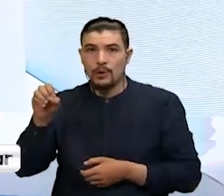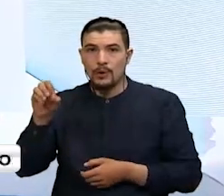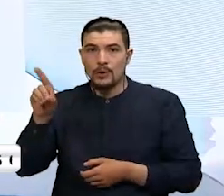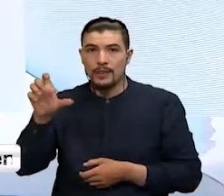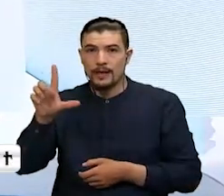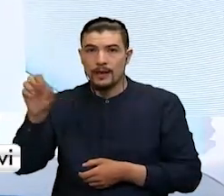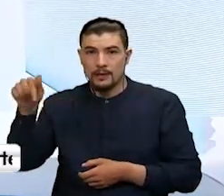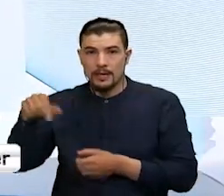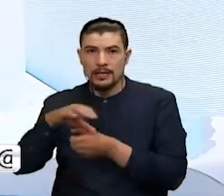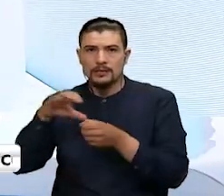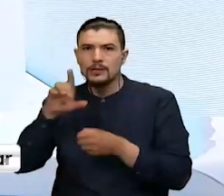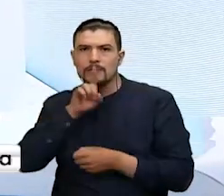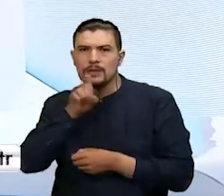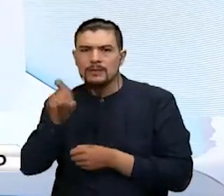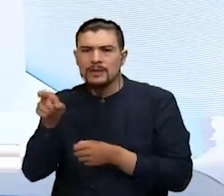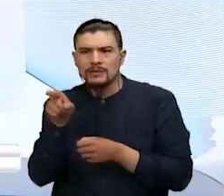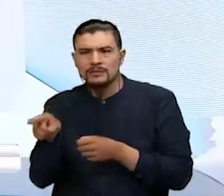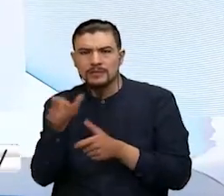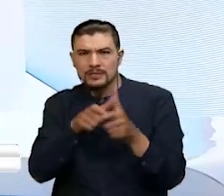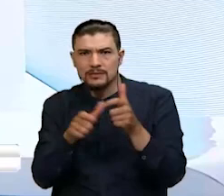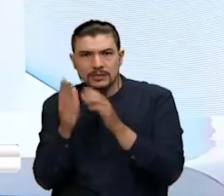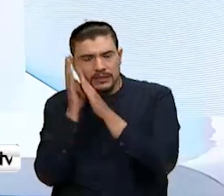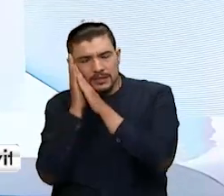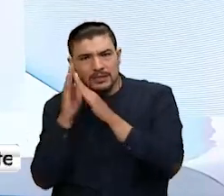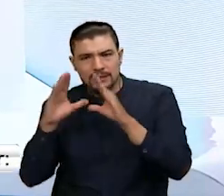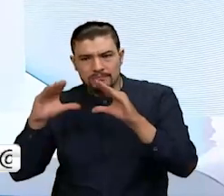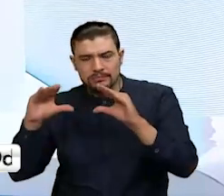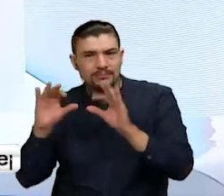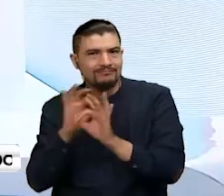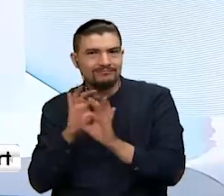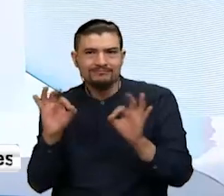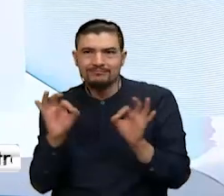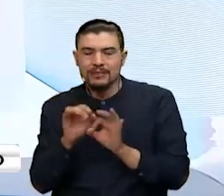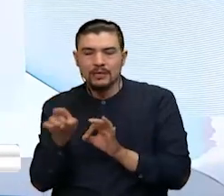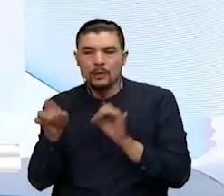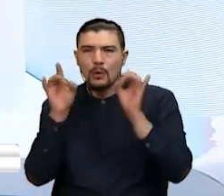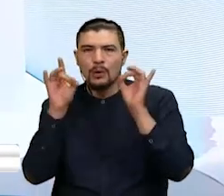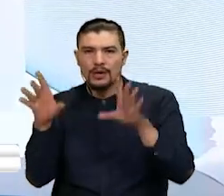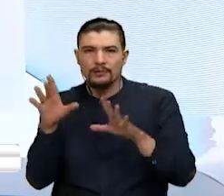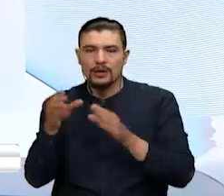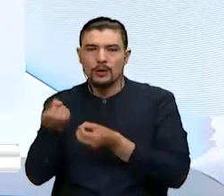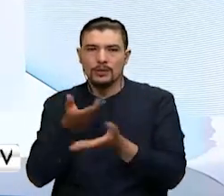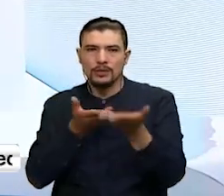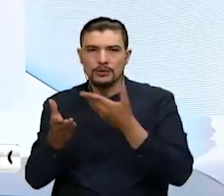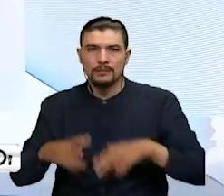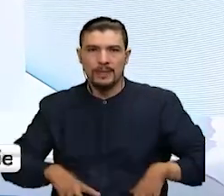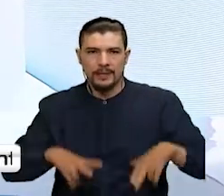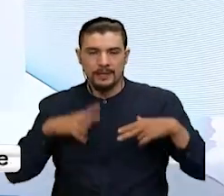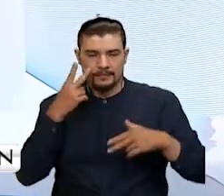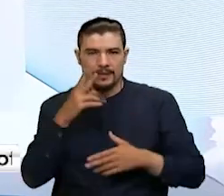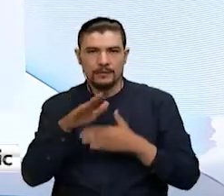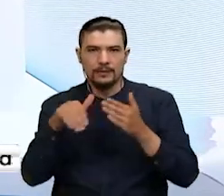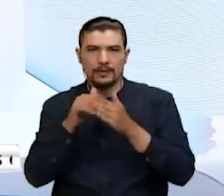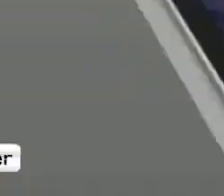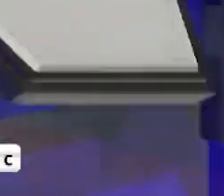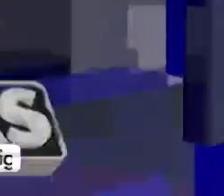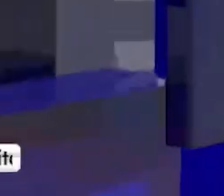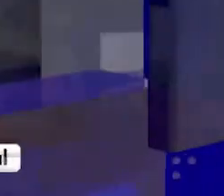justicia y paz así lo han denunciado familiares de esta población carcelaria carlos cárdenas qué es lo que pasa